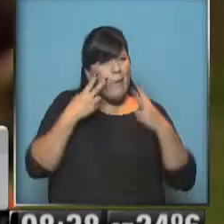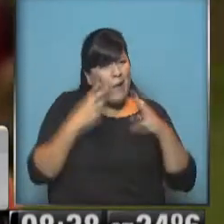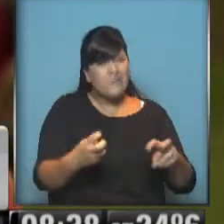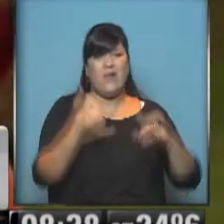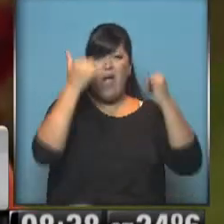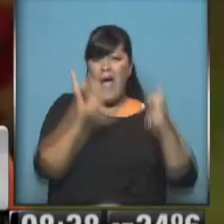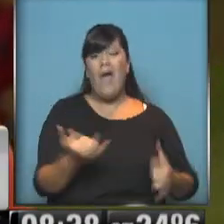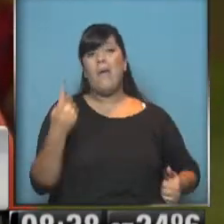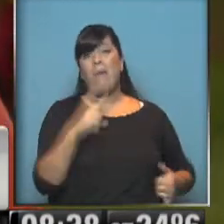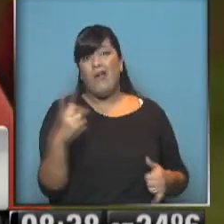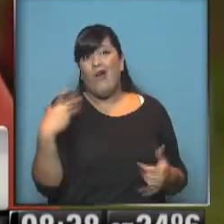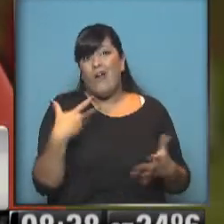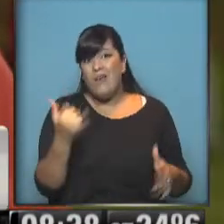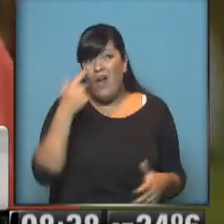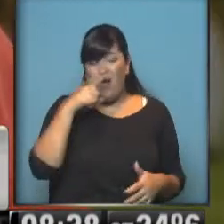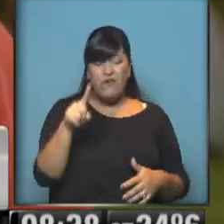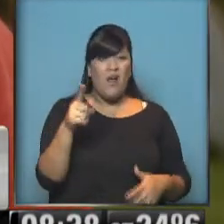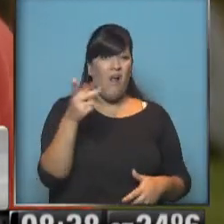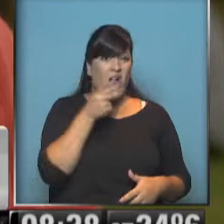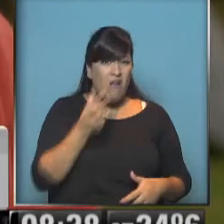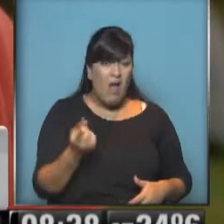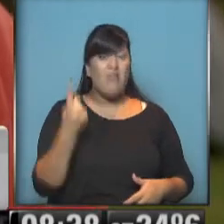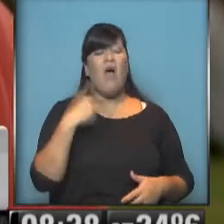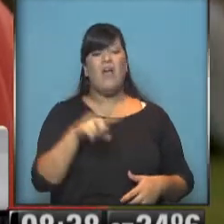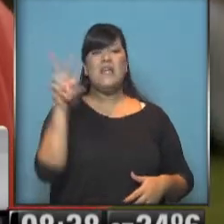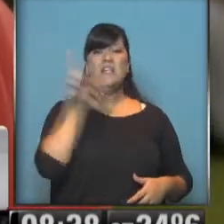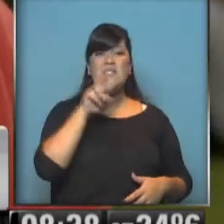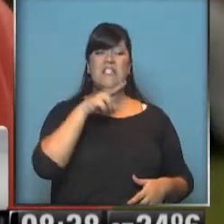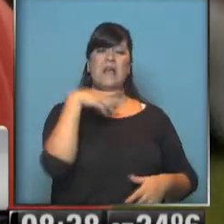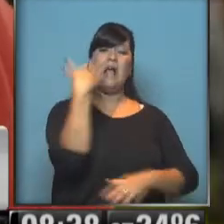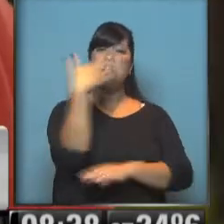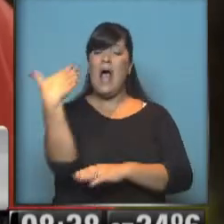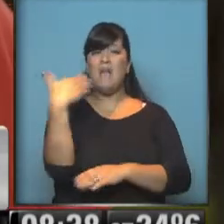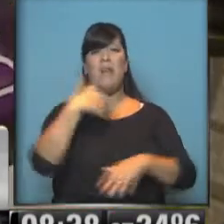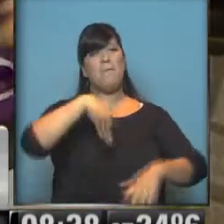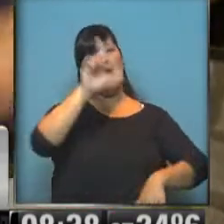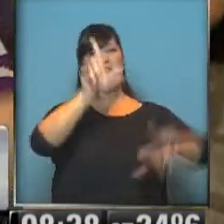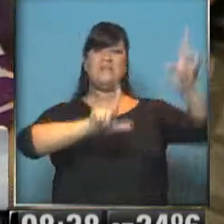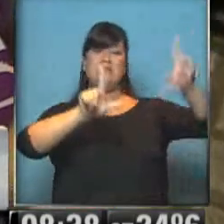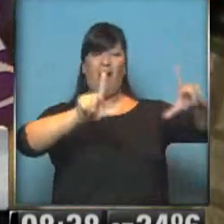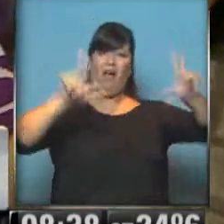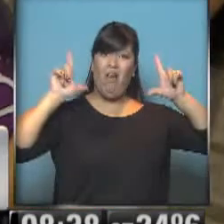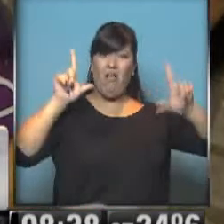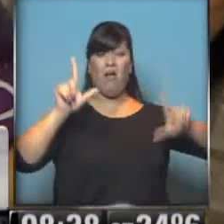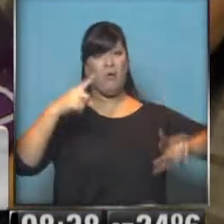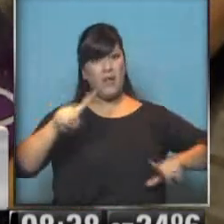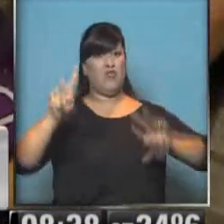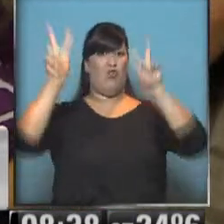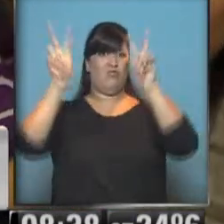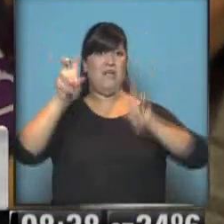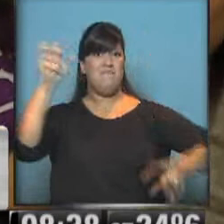generalmente no termina nada. Y las chicas que hablan suelen hablar más para los medios que para la causa, que sería importante y